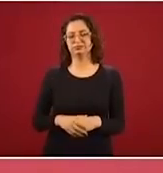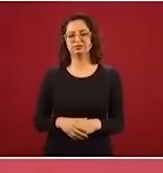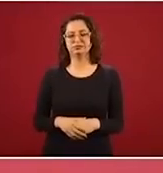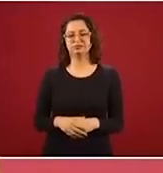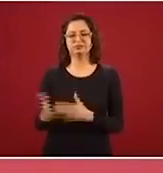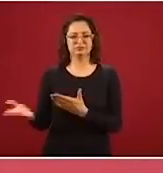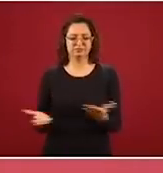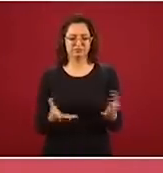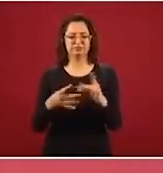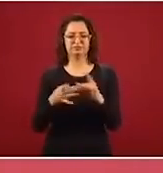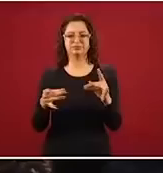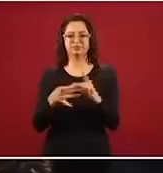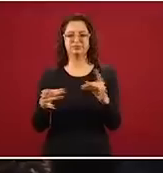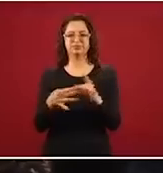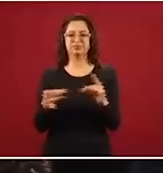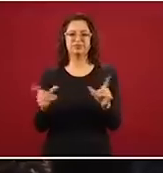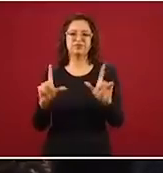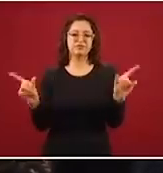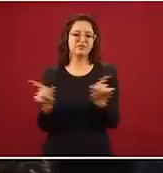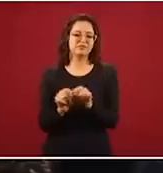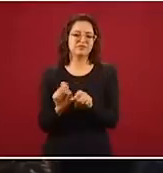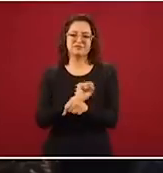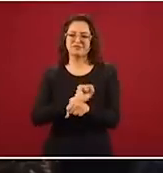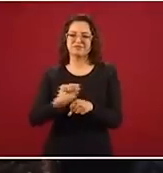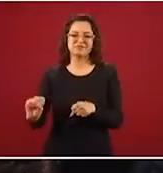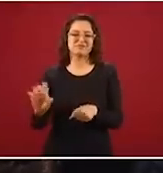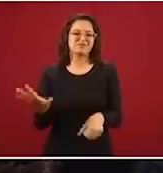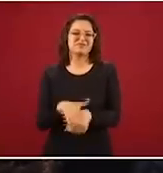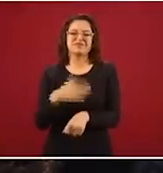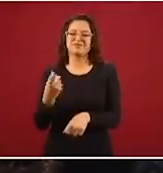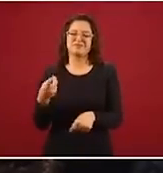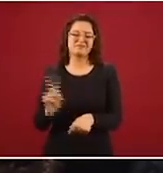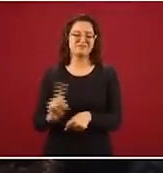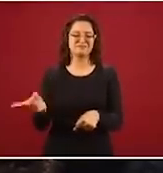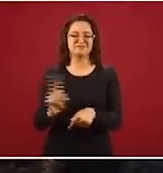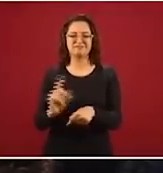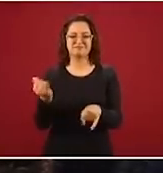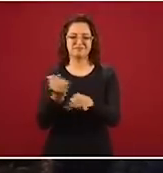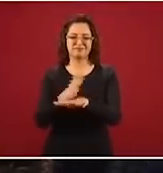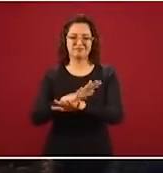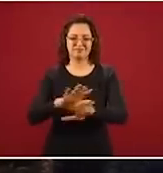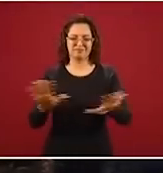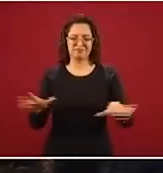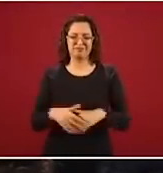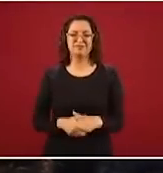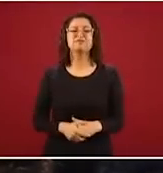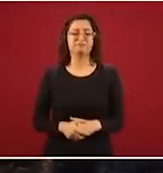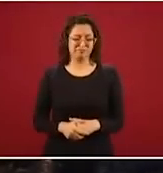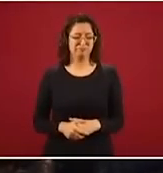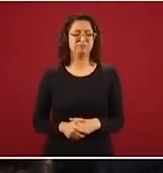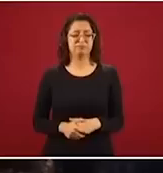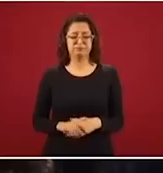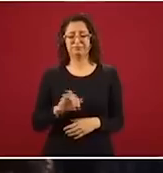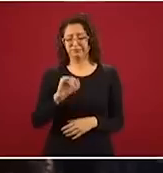que él les diga. De manera muy breve, porque estamos informando diario, tengo entendido. Sí, es